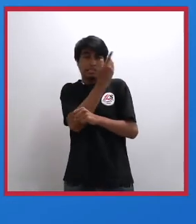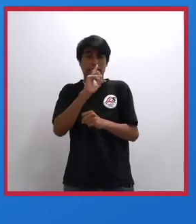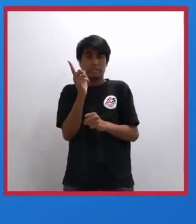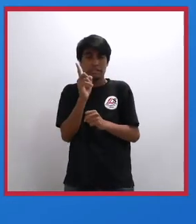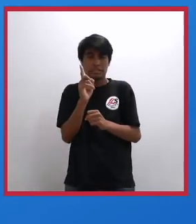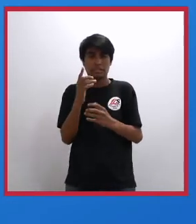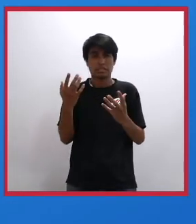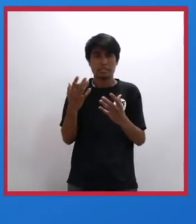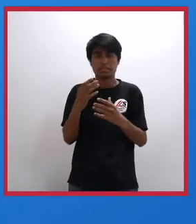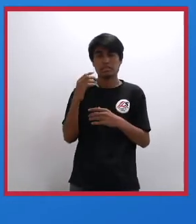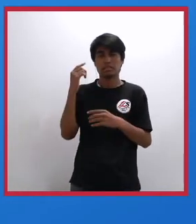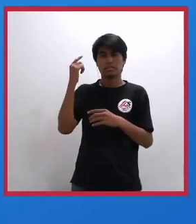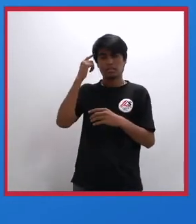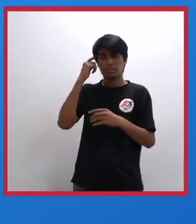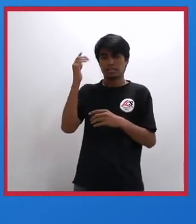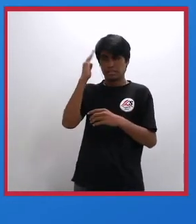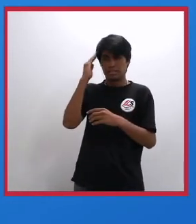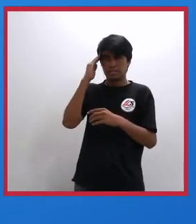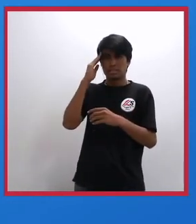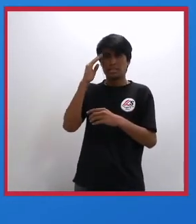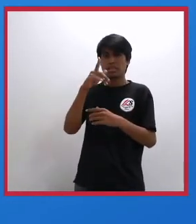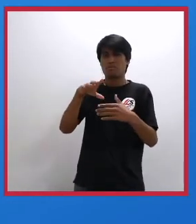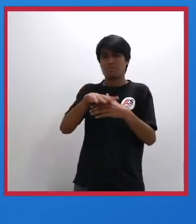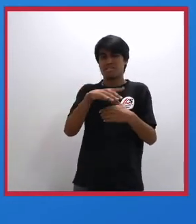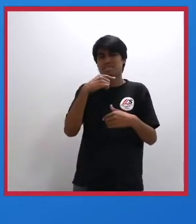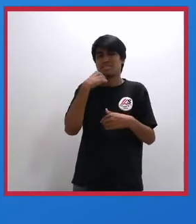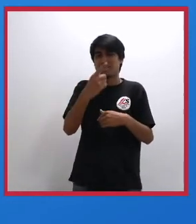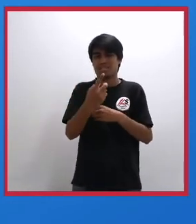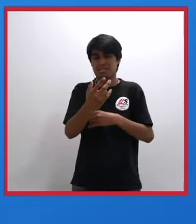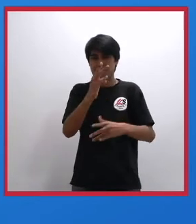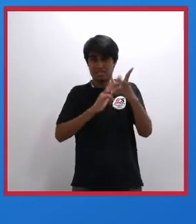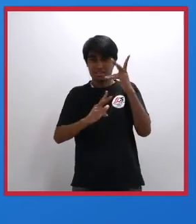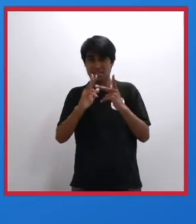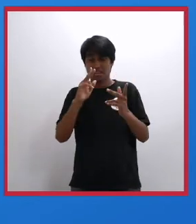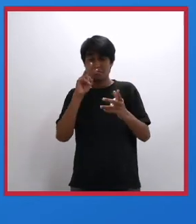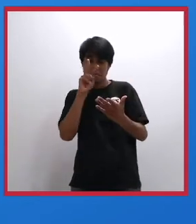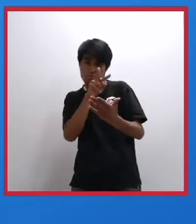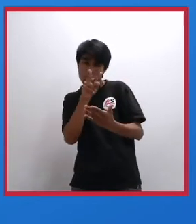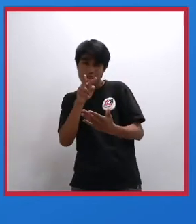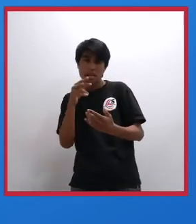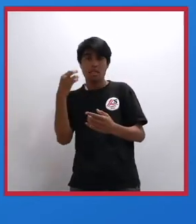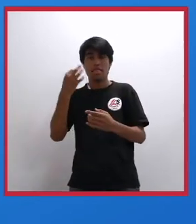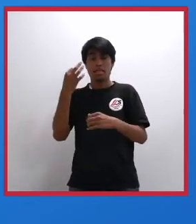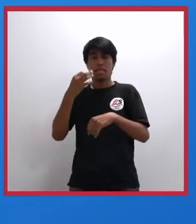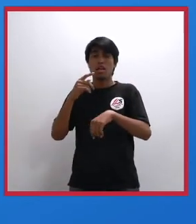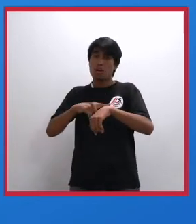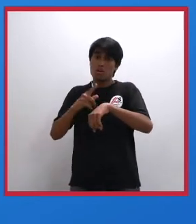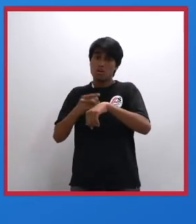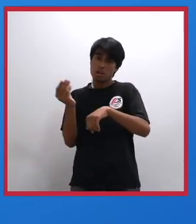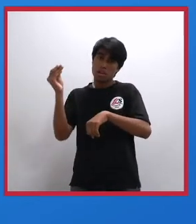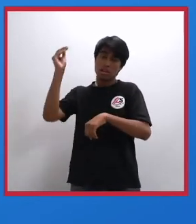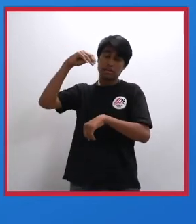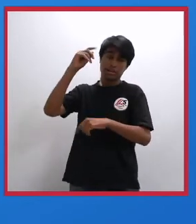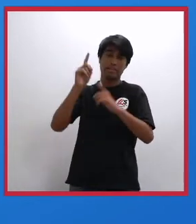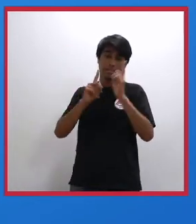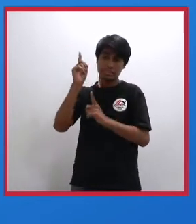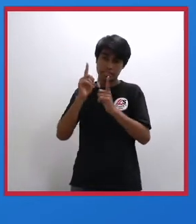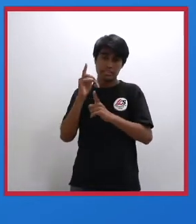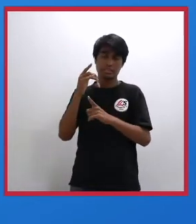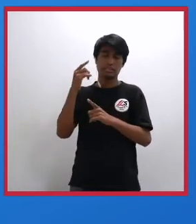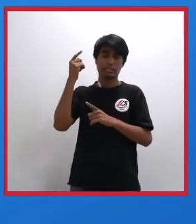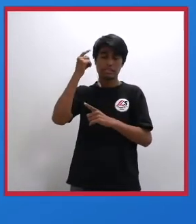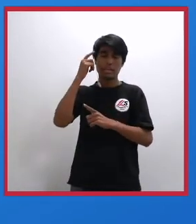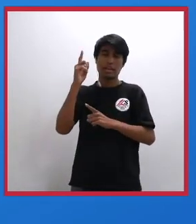accidentes, como entiendo que sugiere, porque se genera también mayores horas extras de trabajo que